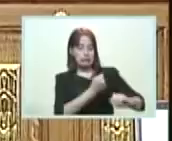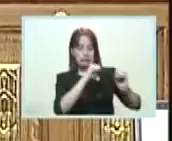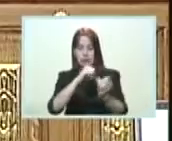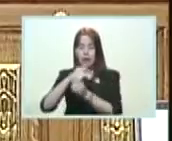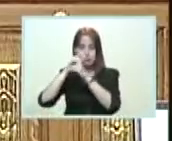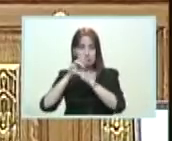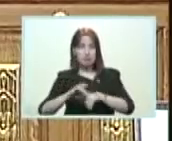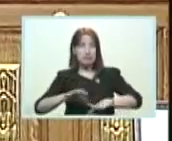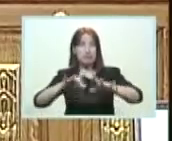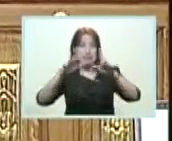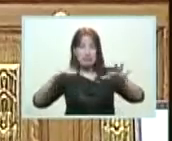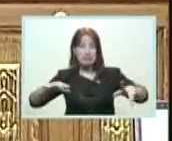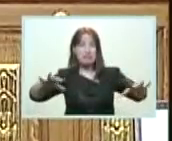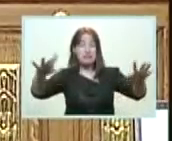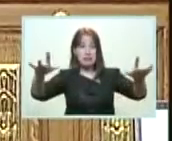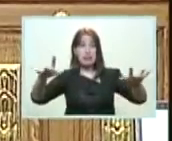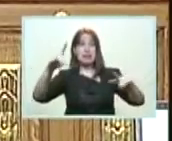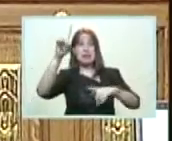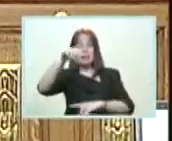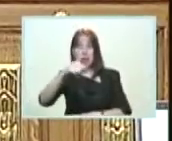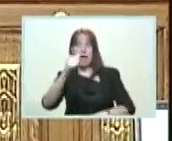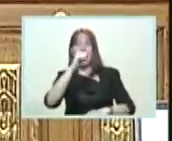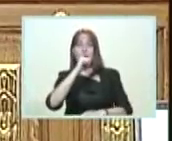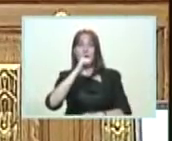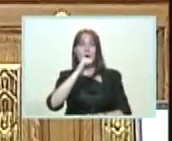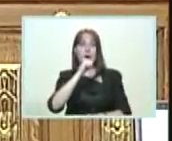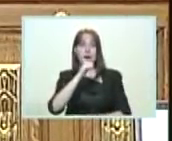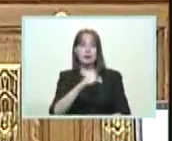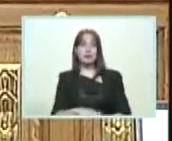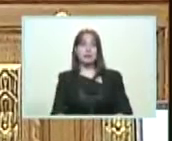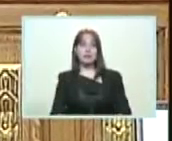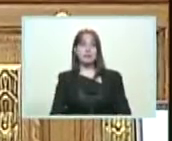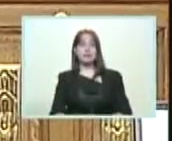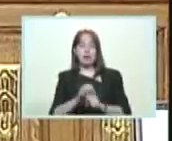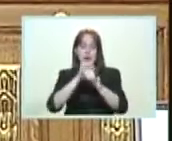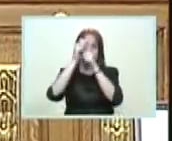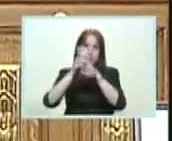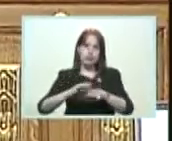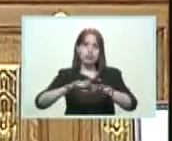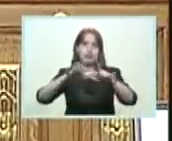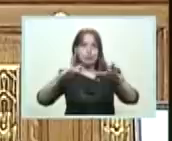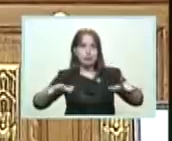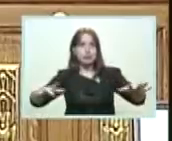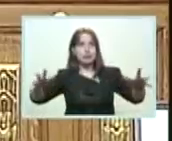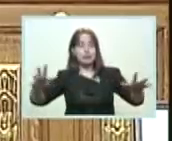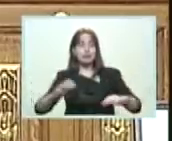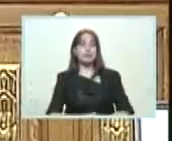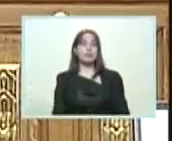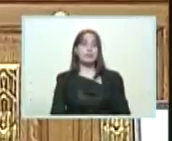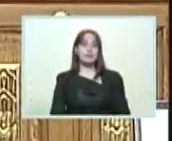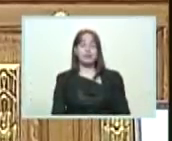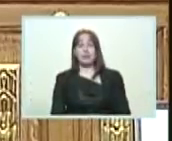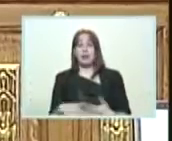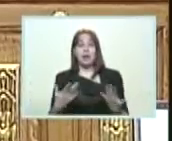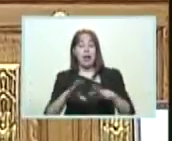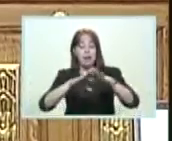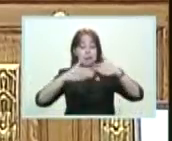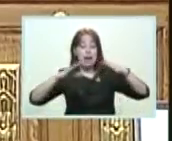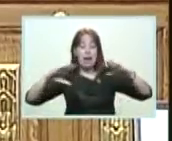Pedro. Cada vez que le echan agüita al Guri, cae para el Delta Macuro. Por ahí sale para el